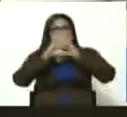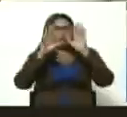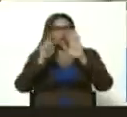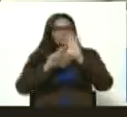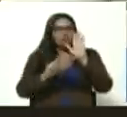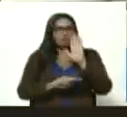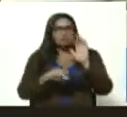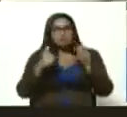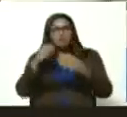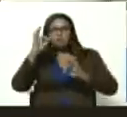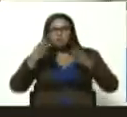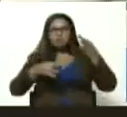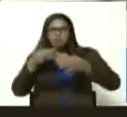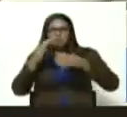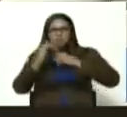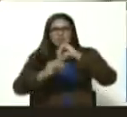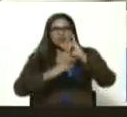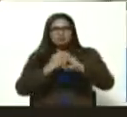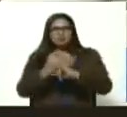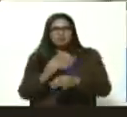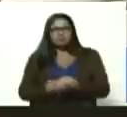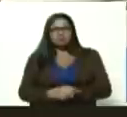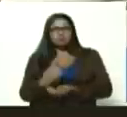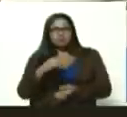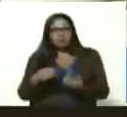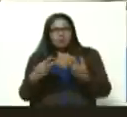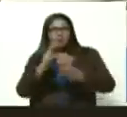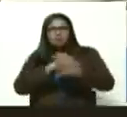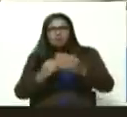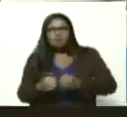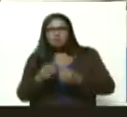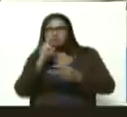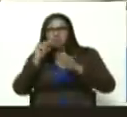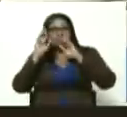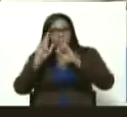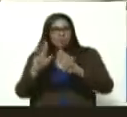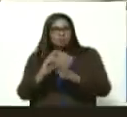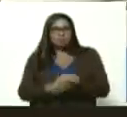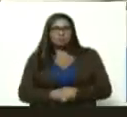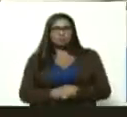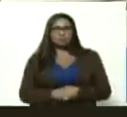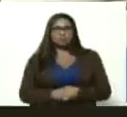ordenamiento jurídico internacional lo que es que los poderosos no lo respetan